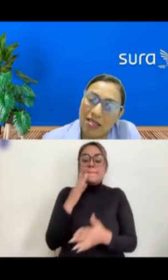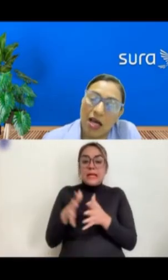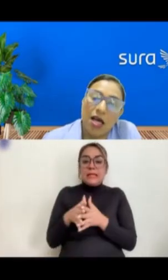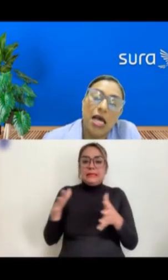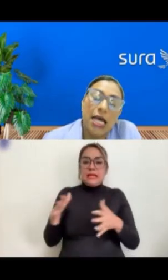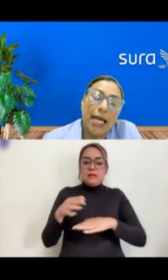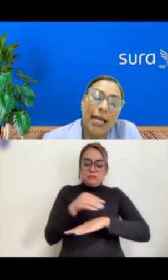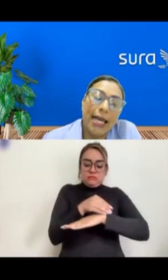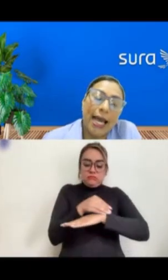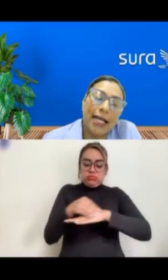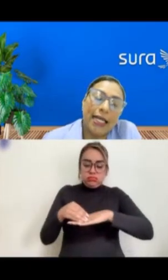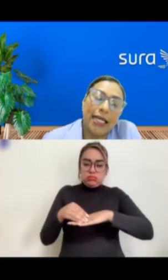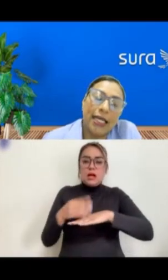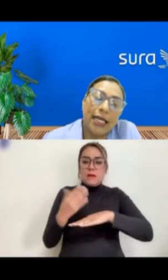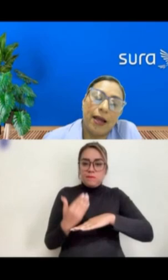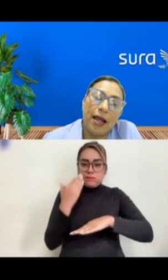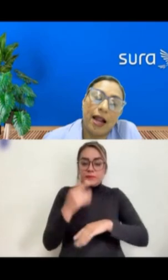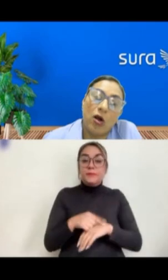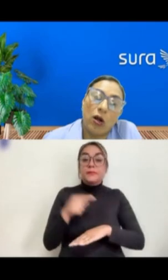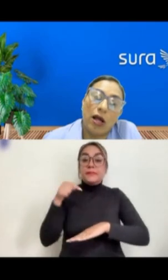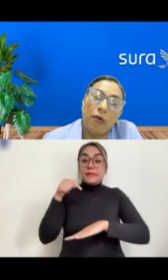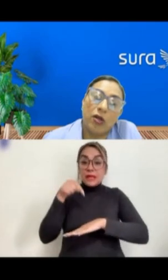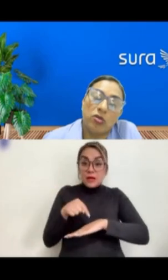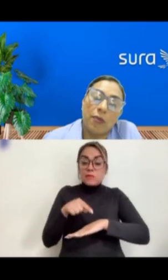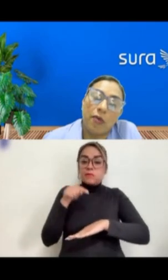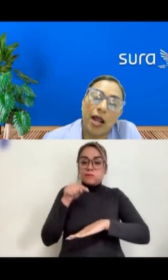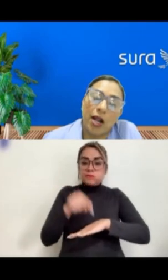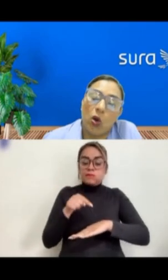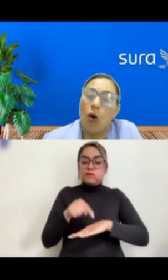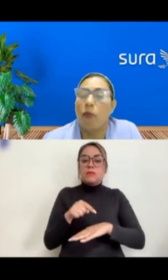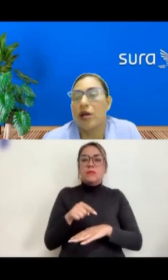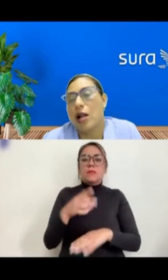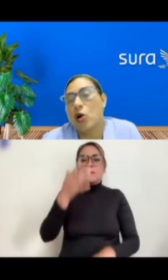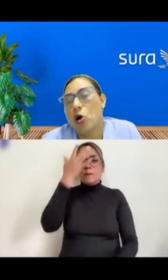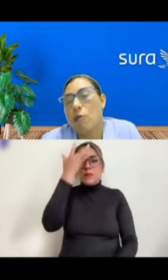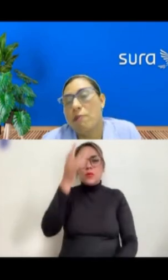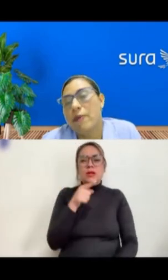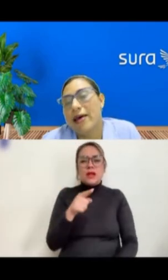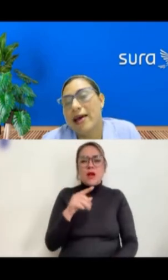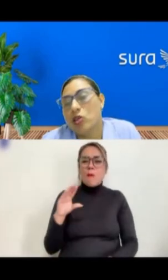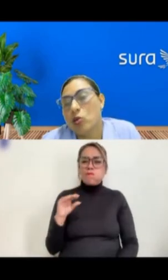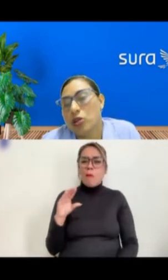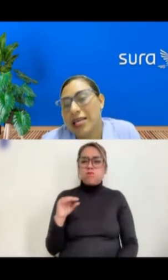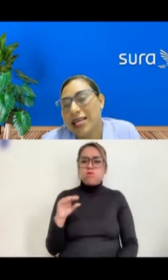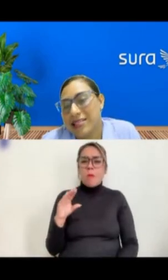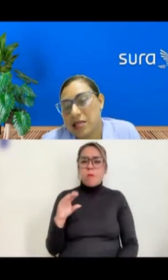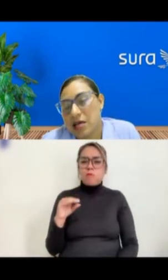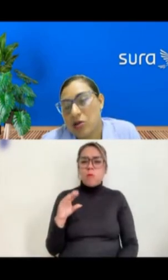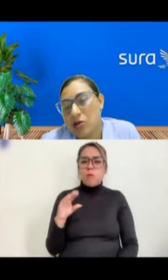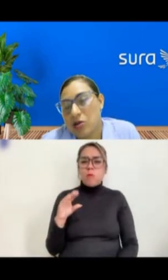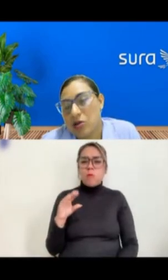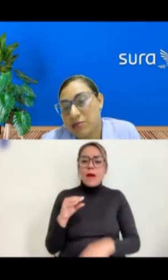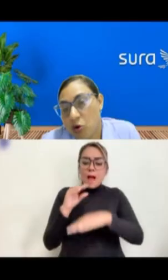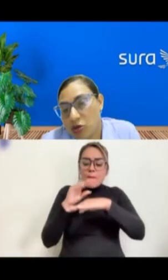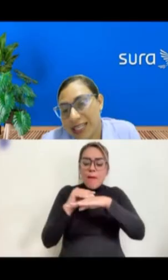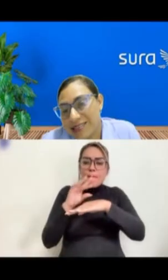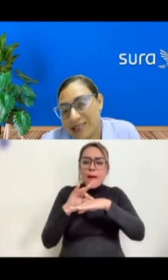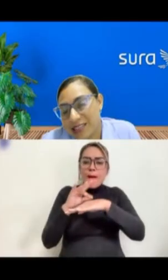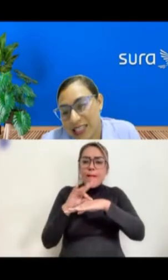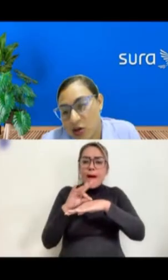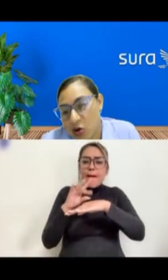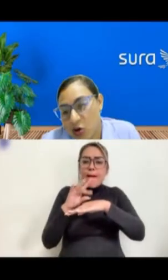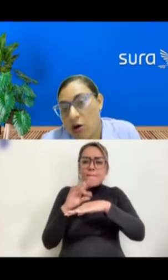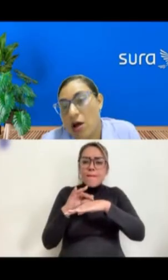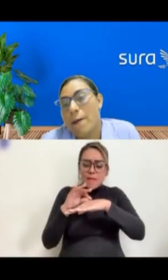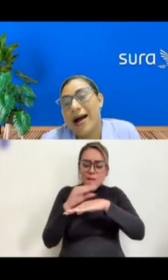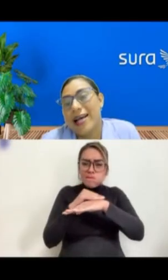que una gasa. Y aquí, ¿por qué no usamos el algodón? Porque el algodón me va dejando moticas. Entonces, esas